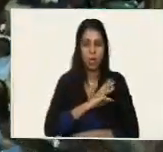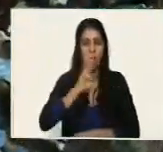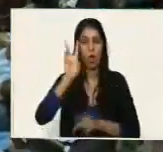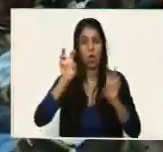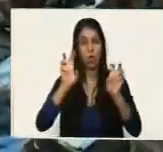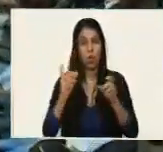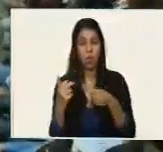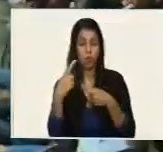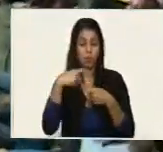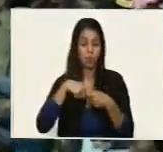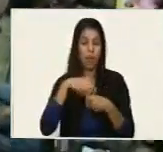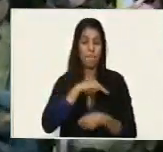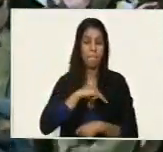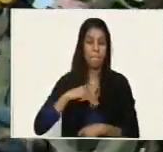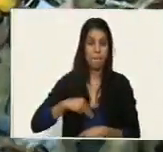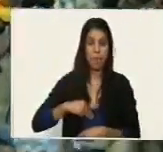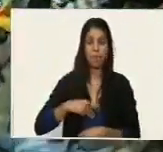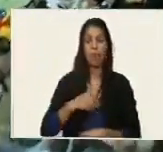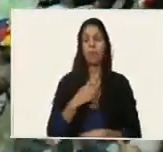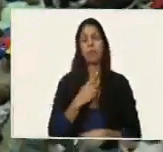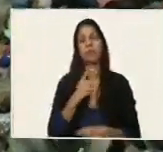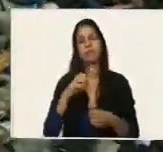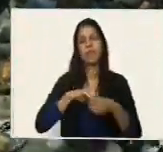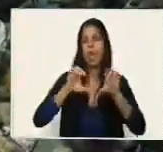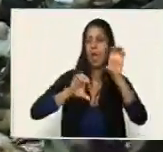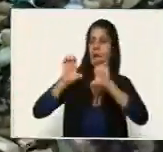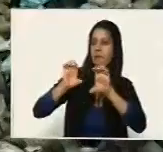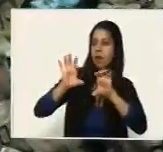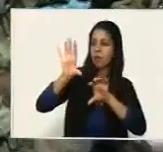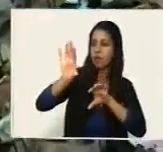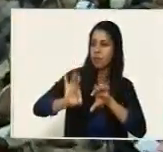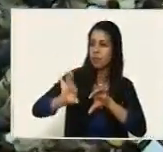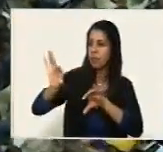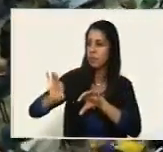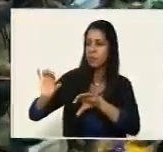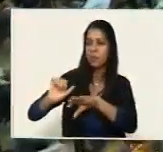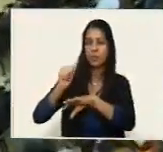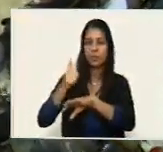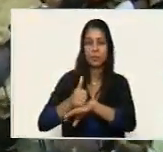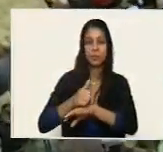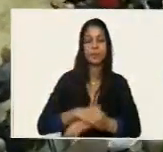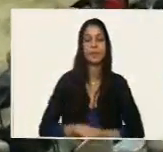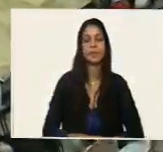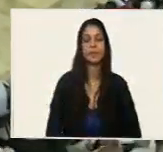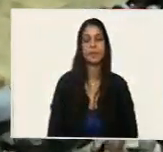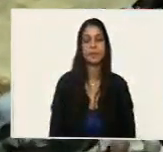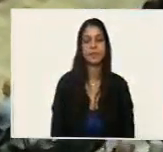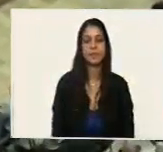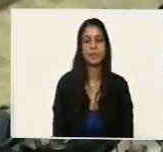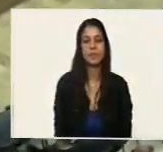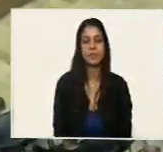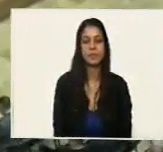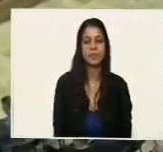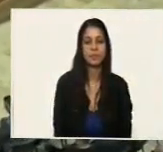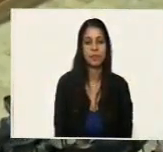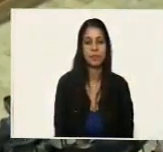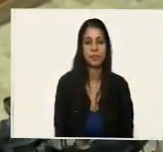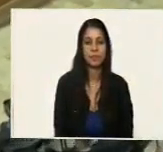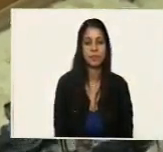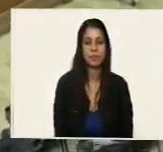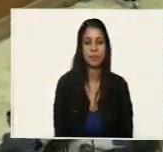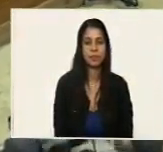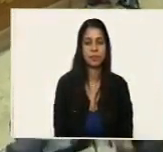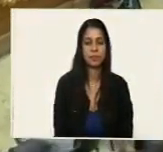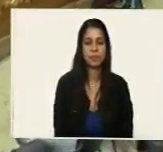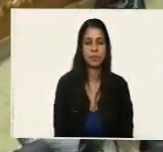del Consejo Directivo del Banco Central de Venezuela. Destacaba que son 5 integrantes, 2 designados por el Ejecutivo Nacional, 1 por el